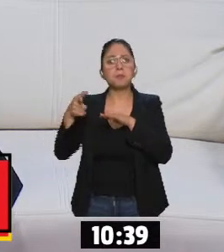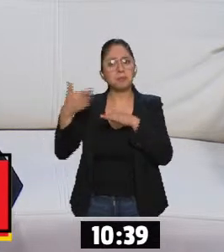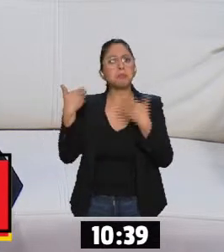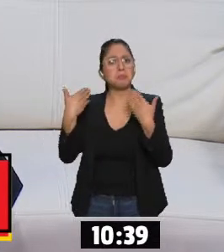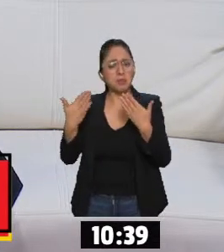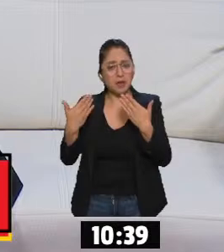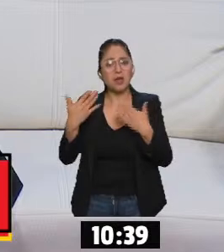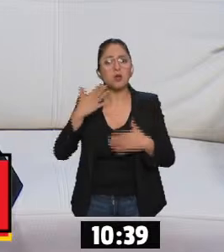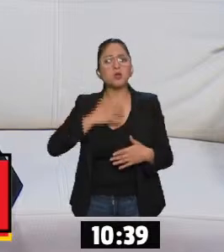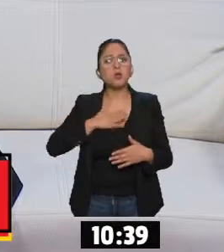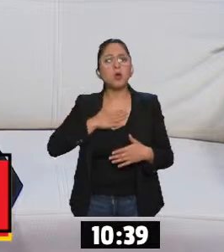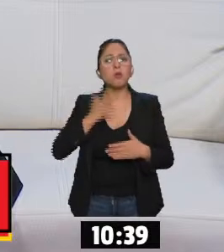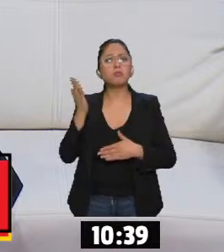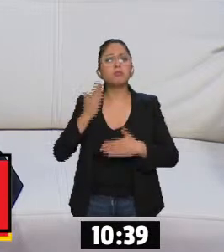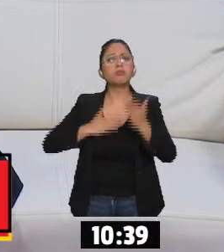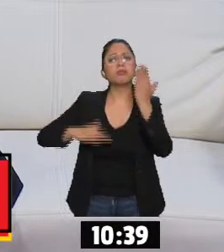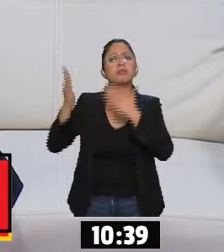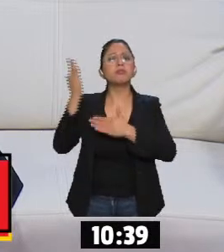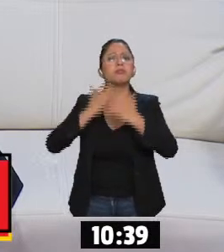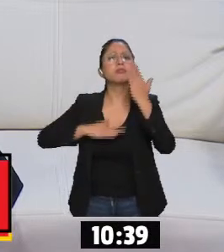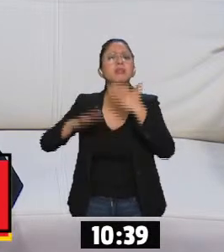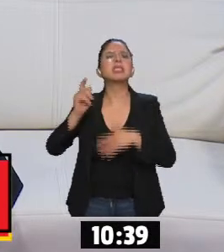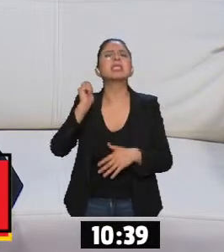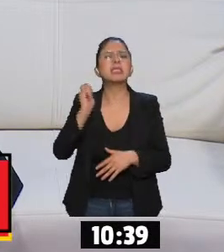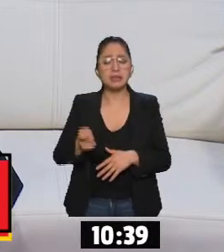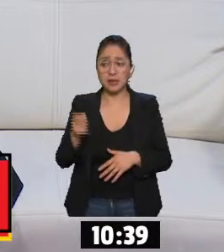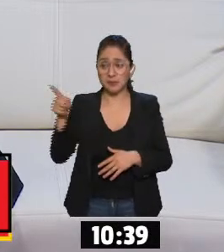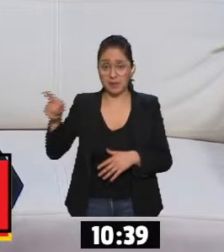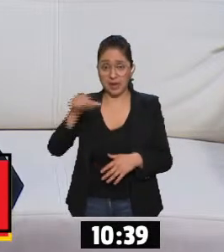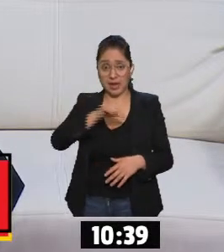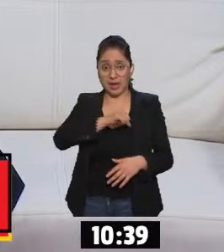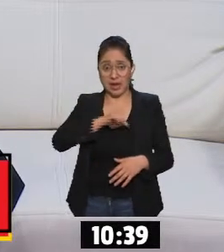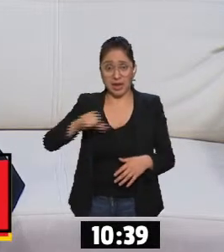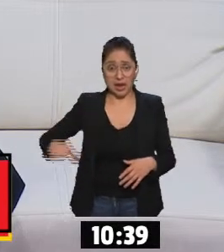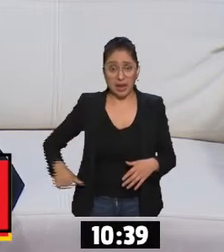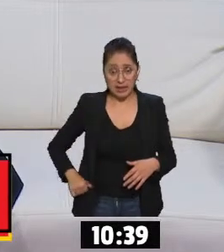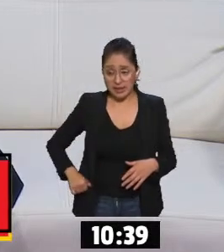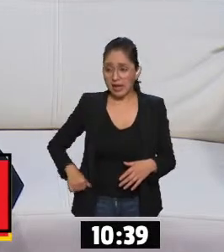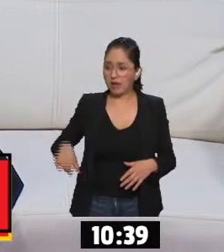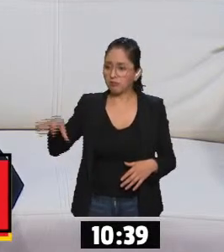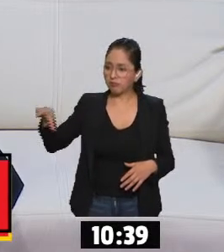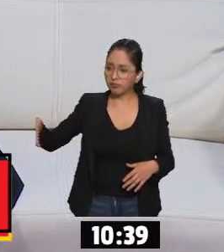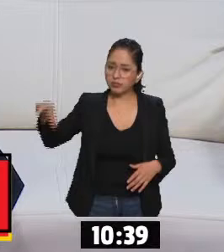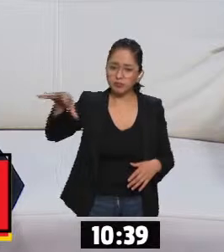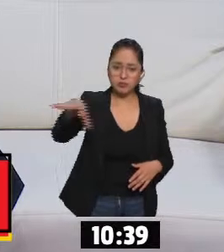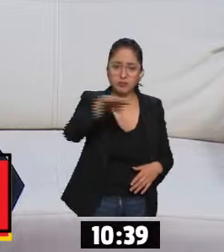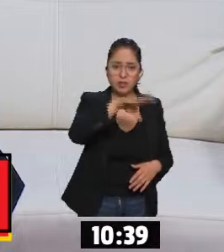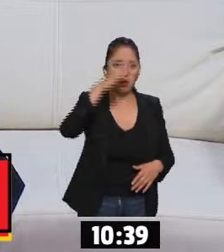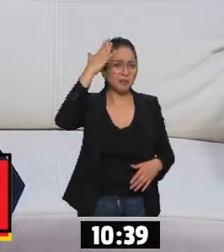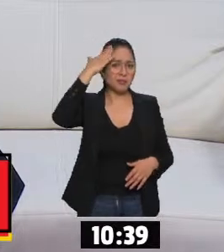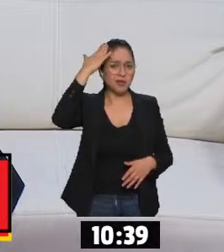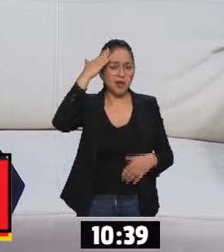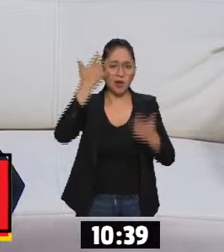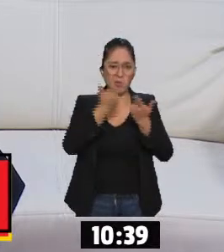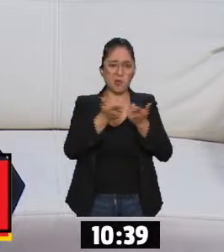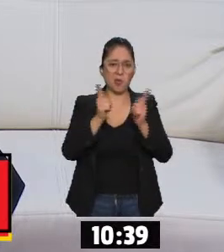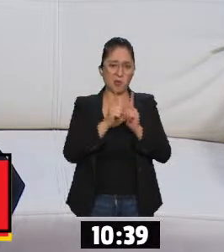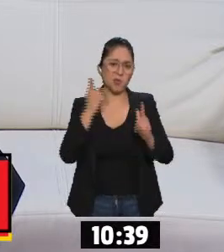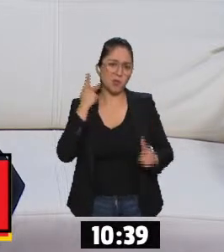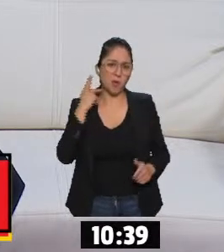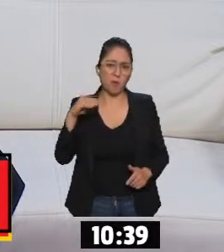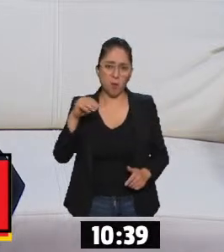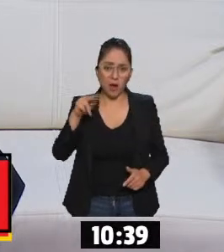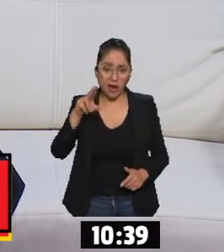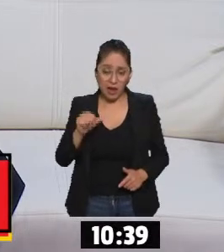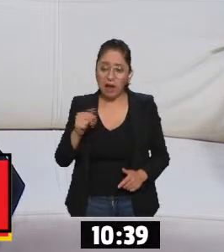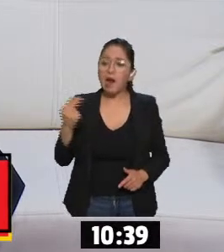de nuestros grandes logros ha sido que en las alcaldías que gobierna nuestro partido, pues haya áreas de atención a la